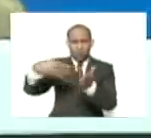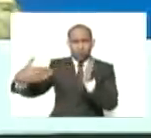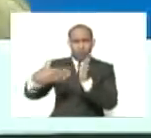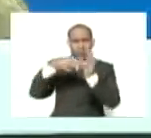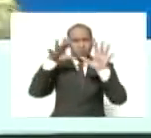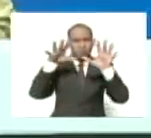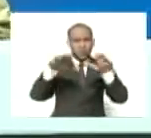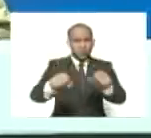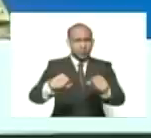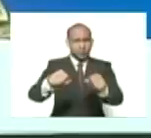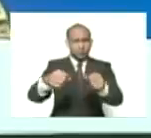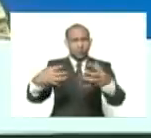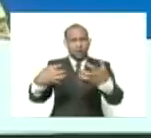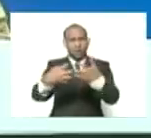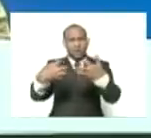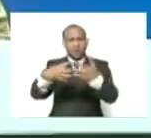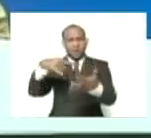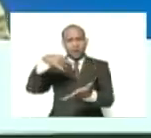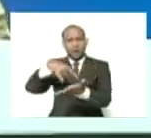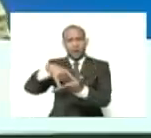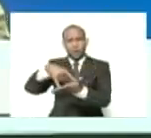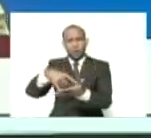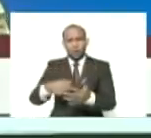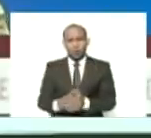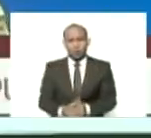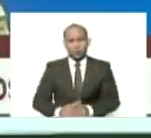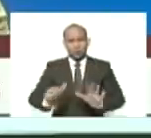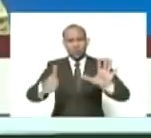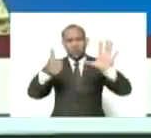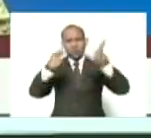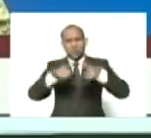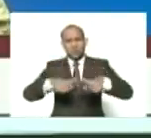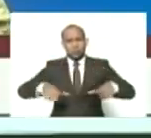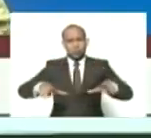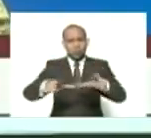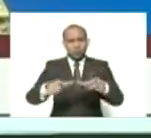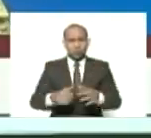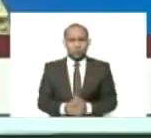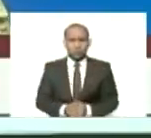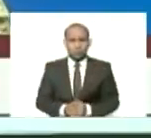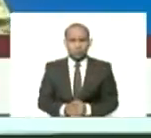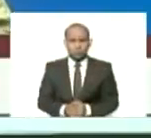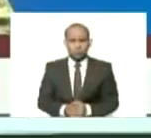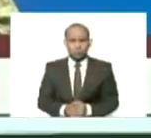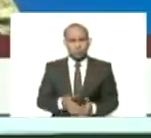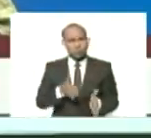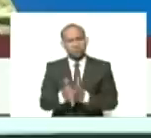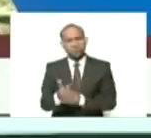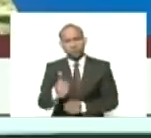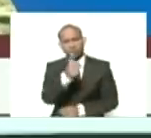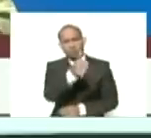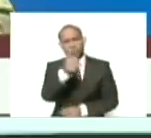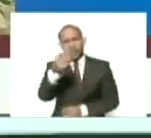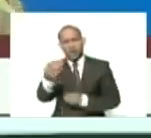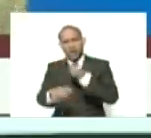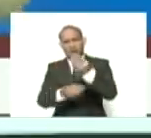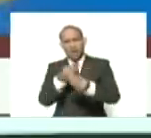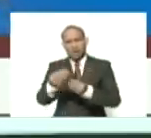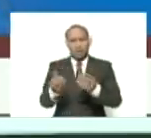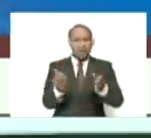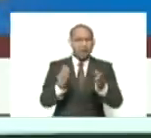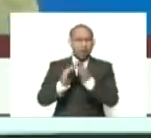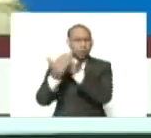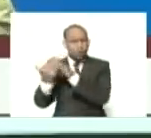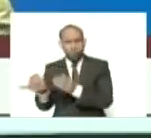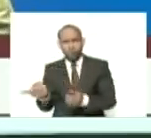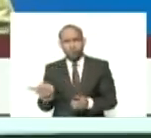antiimperialista de la batalla de Carabobo. Sexto lugar, ¿Qué cosa va a hacer cada quien? ¿Qué van a hacer las comunas? ¿Qué van a